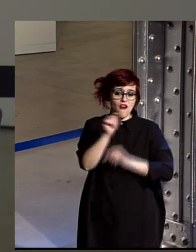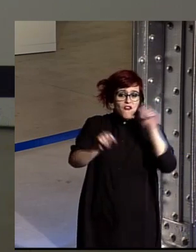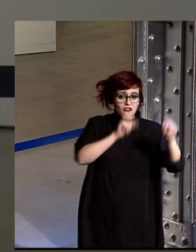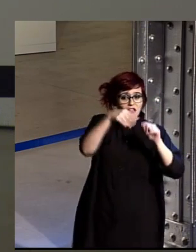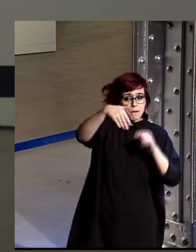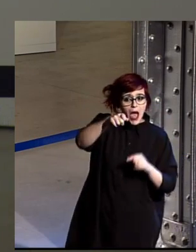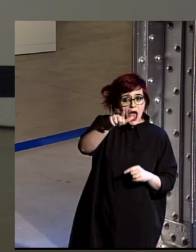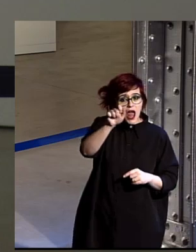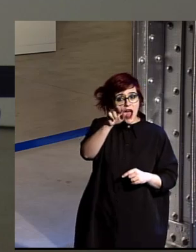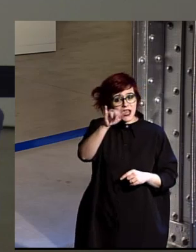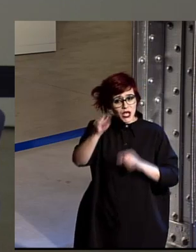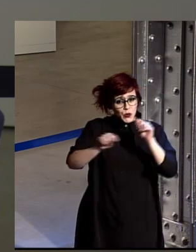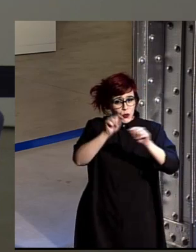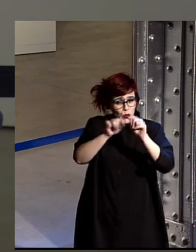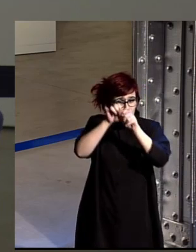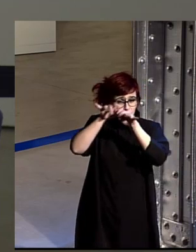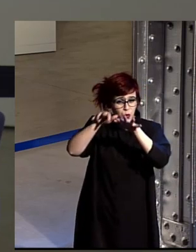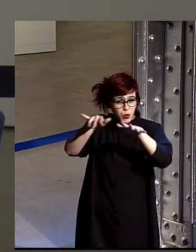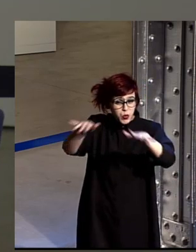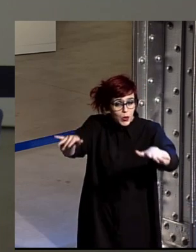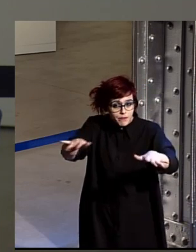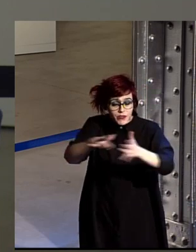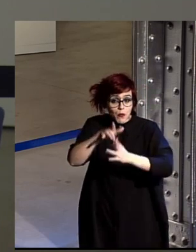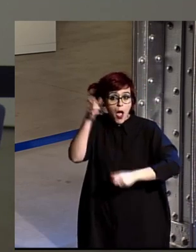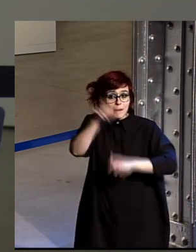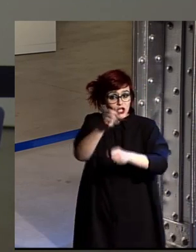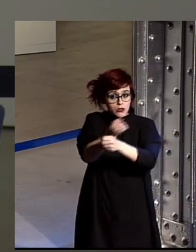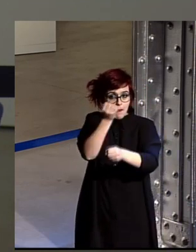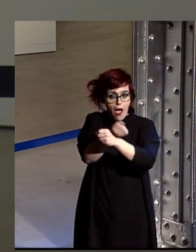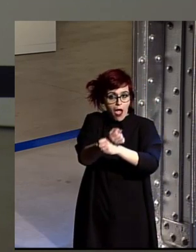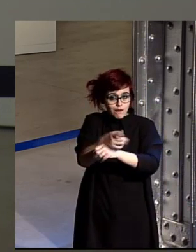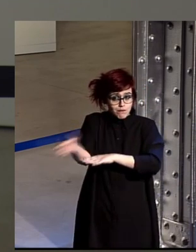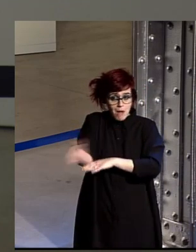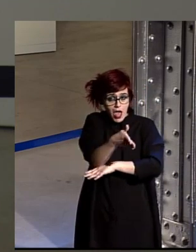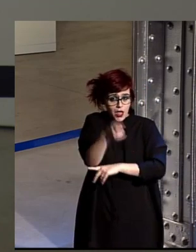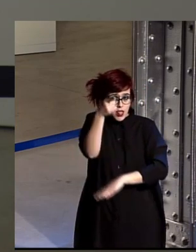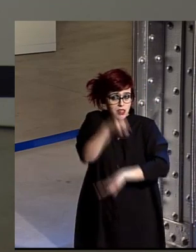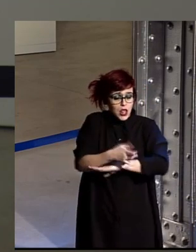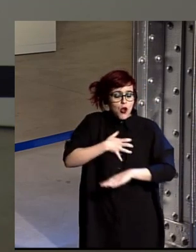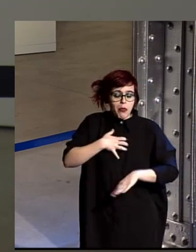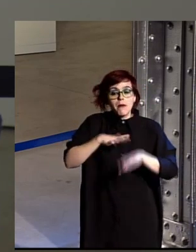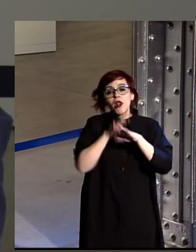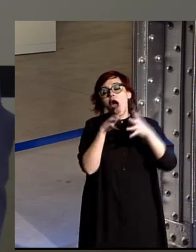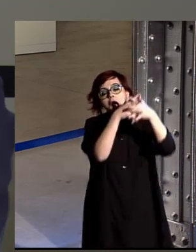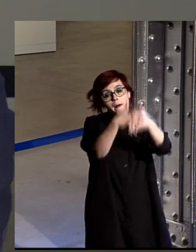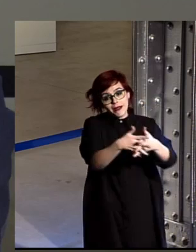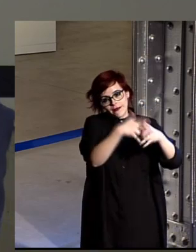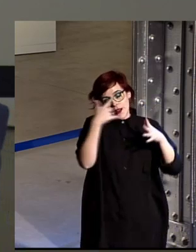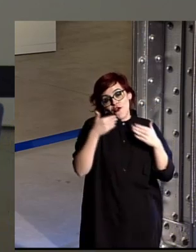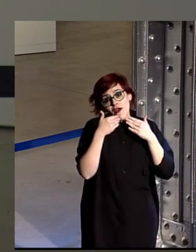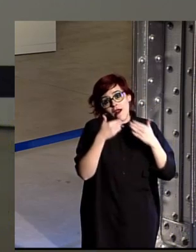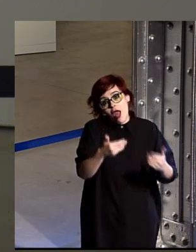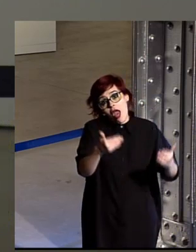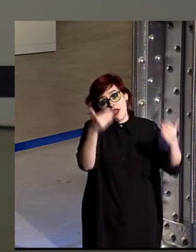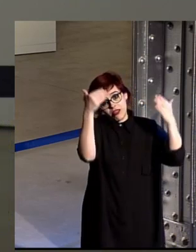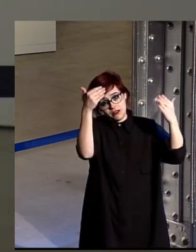controlar y tuvieron una epidemia de malaria que es que ya no tenían trabajadores, ¿no? Hasta que, como siempre, llegaron los americanos, ¿verdad? Y